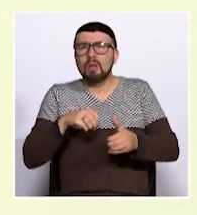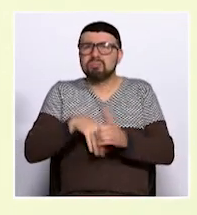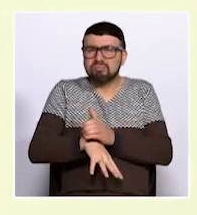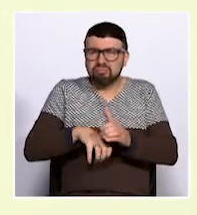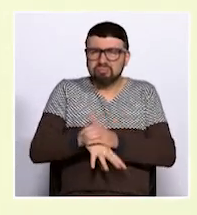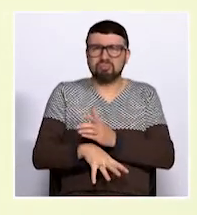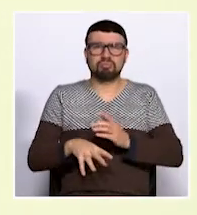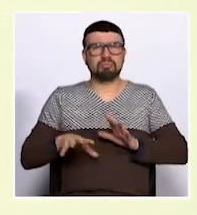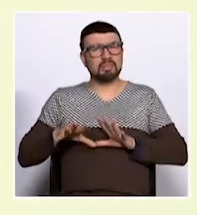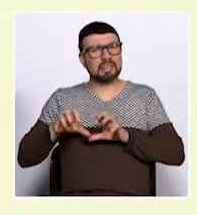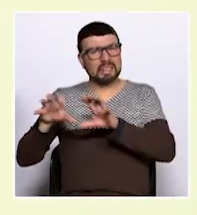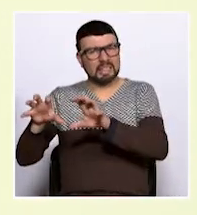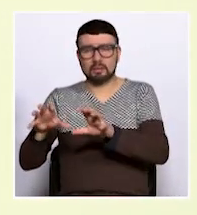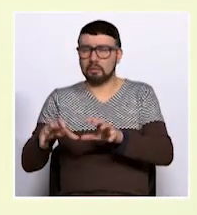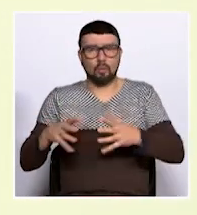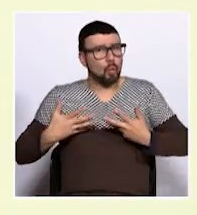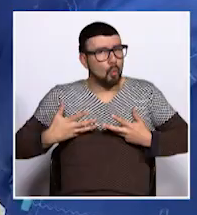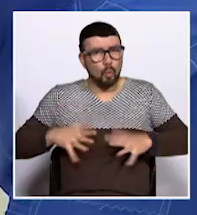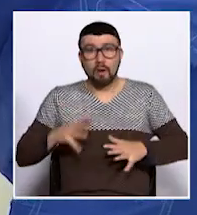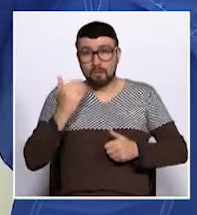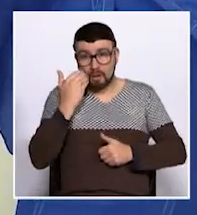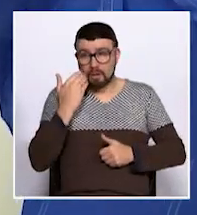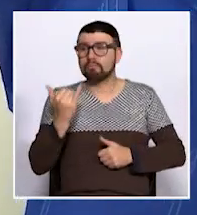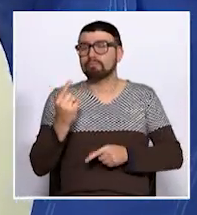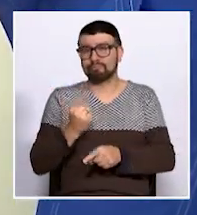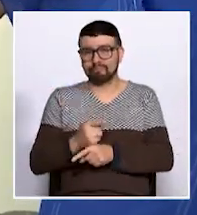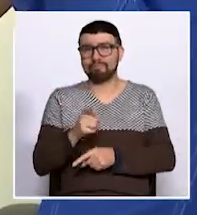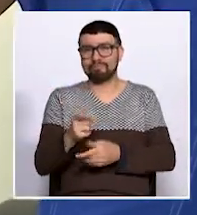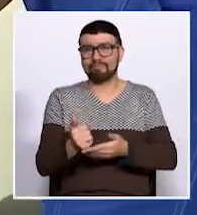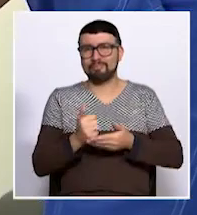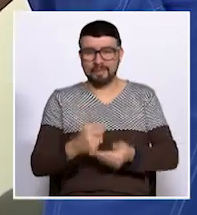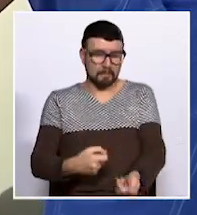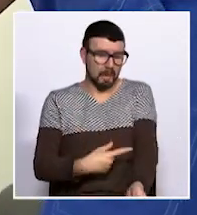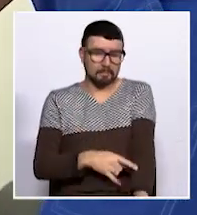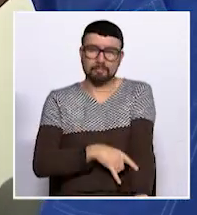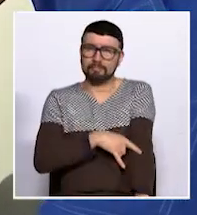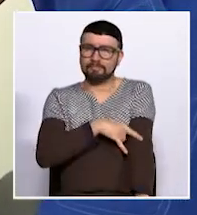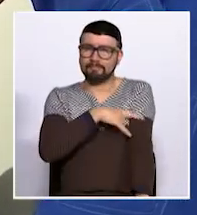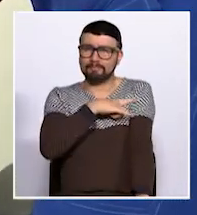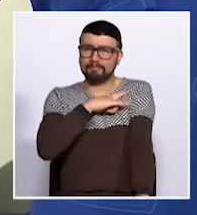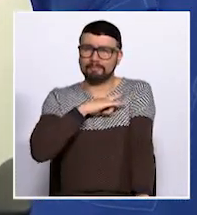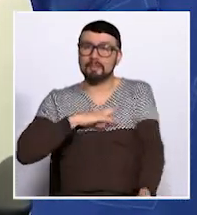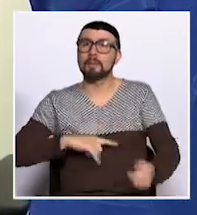cánceres, cualquier tipo de enfermedad lo podemos tratar con los sueros